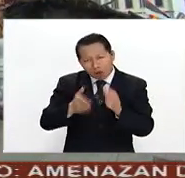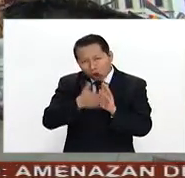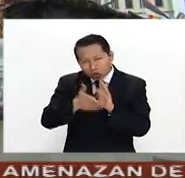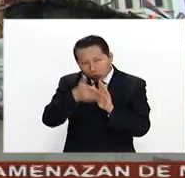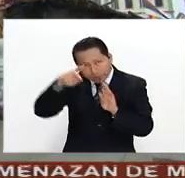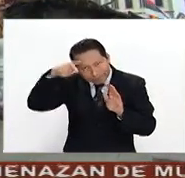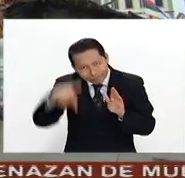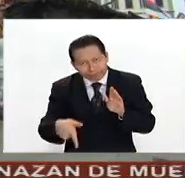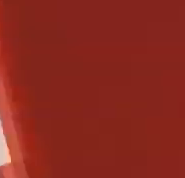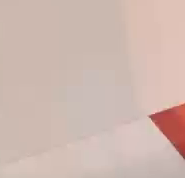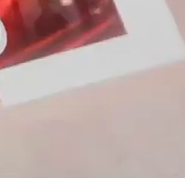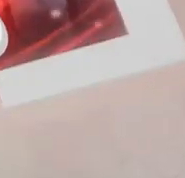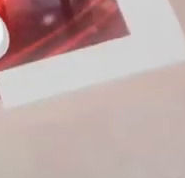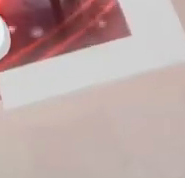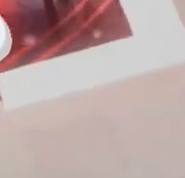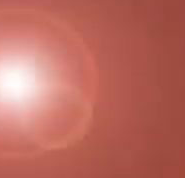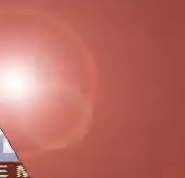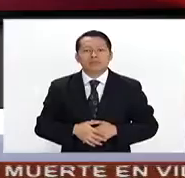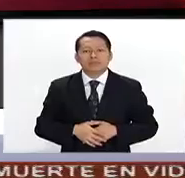construcción.